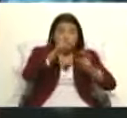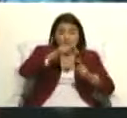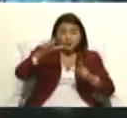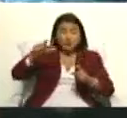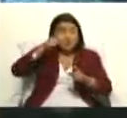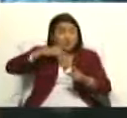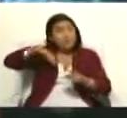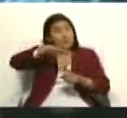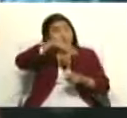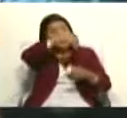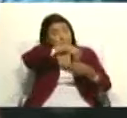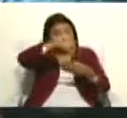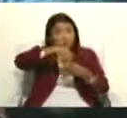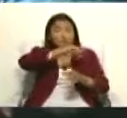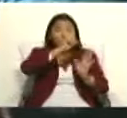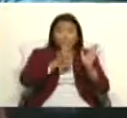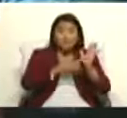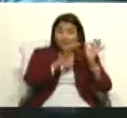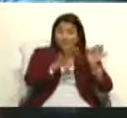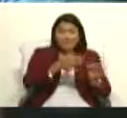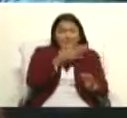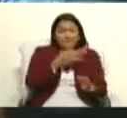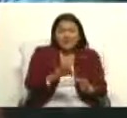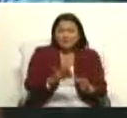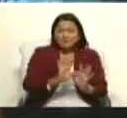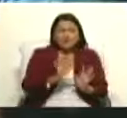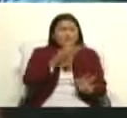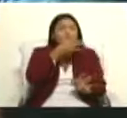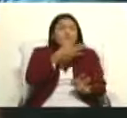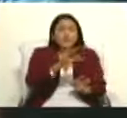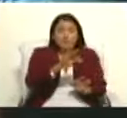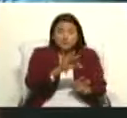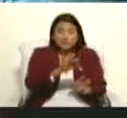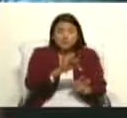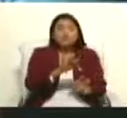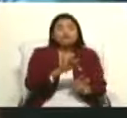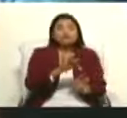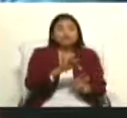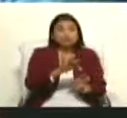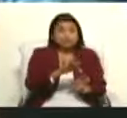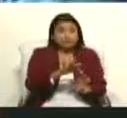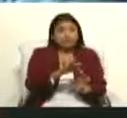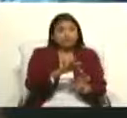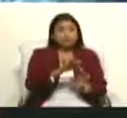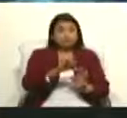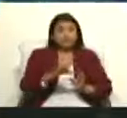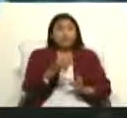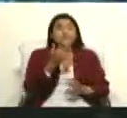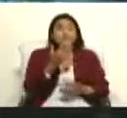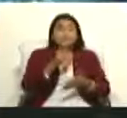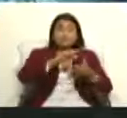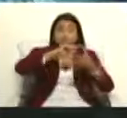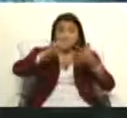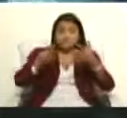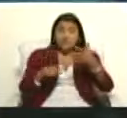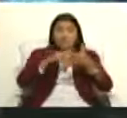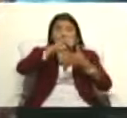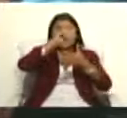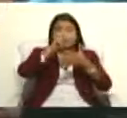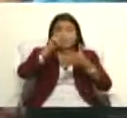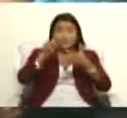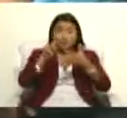está ejerciendo la soberanía eso es muy sencillo le estamos ejerciendo y son C cinco preguntas